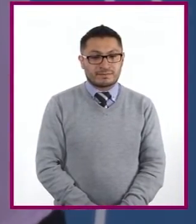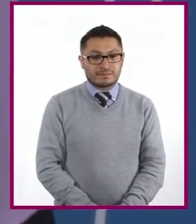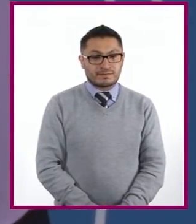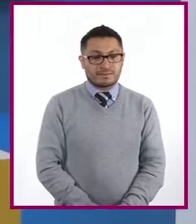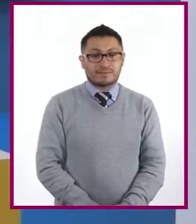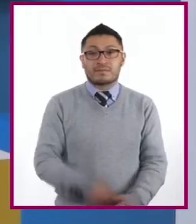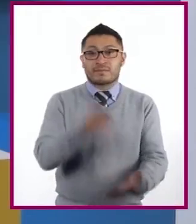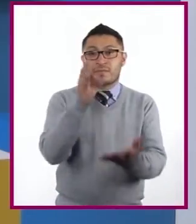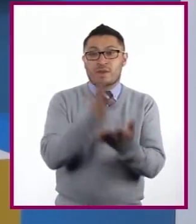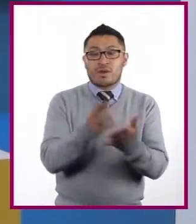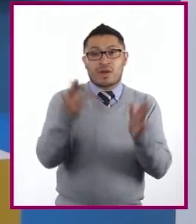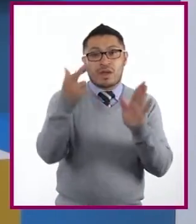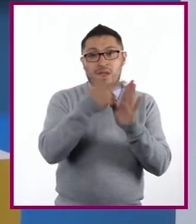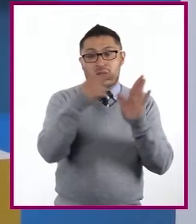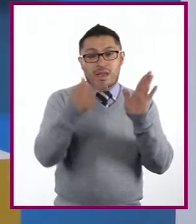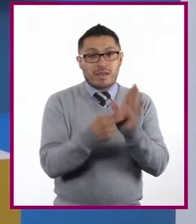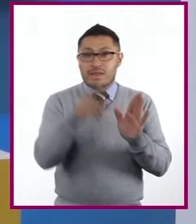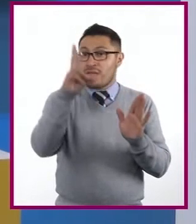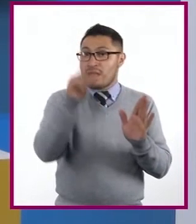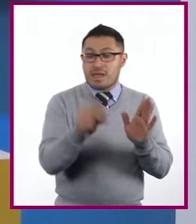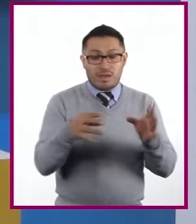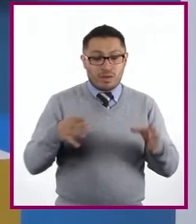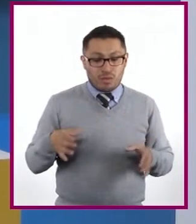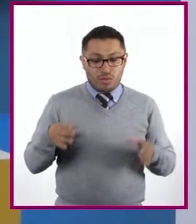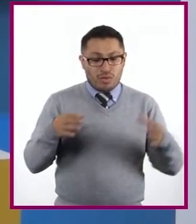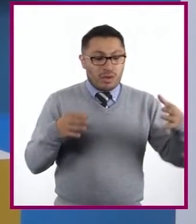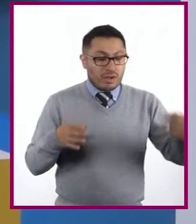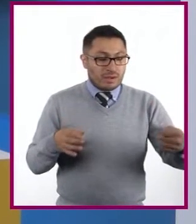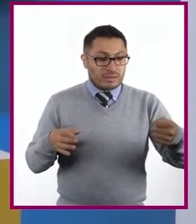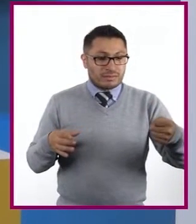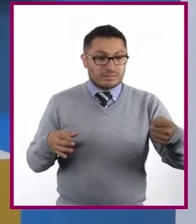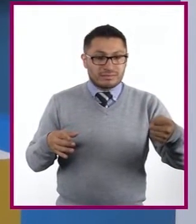La única regla es que no tomes la taza por el asa.